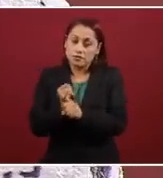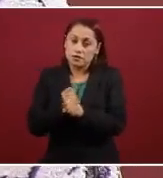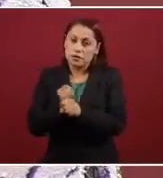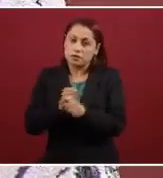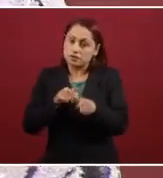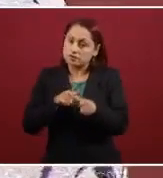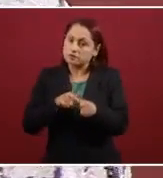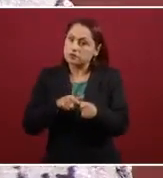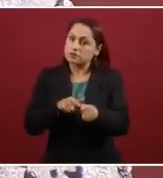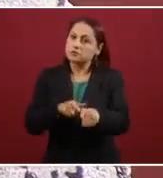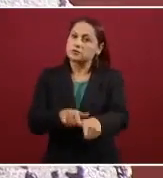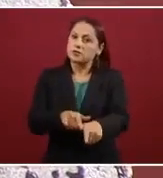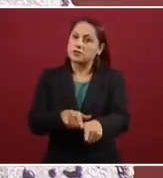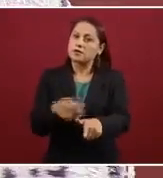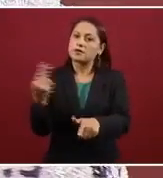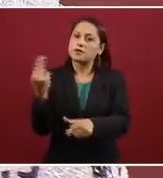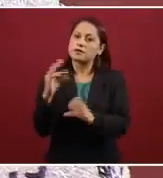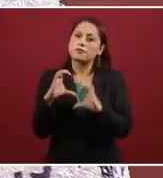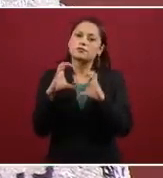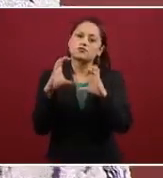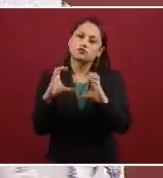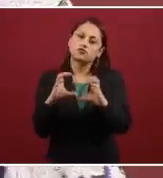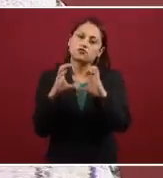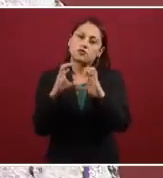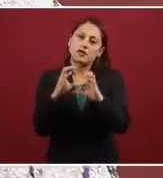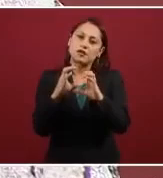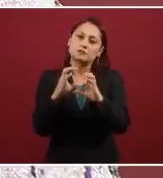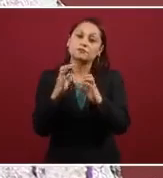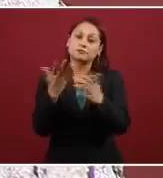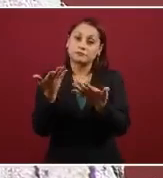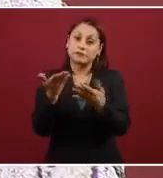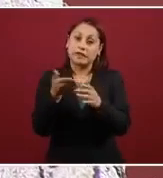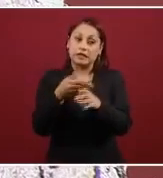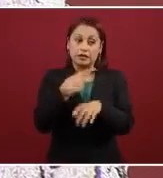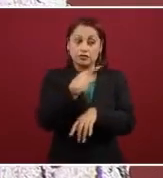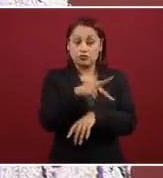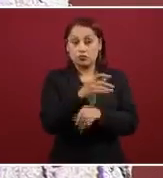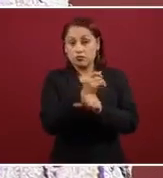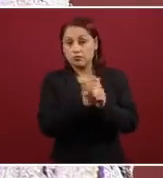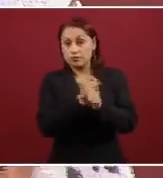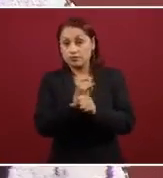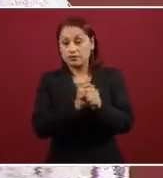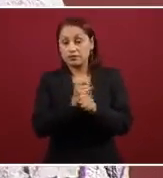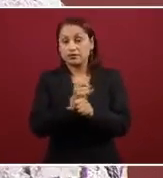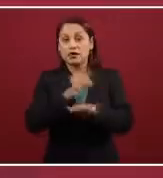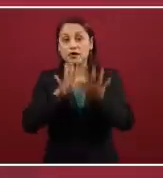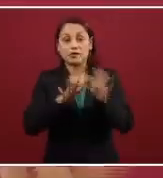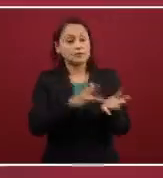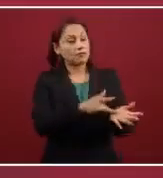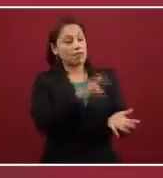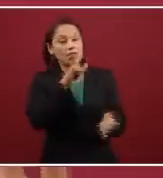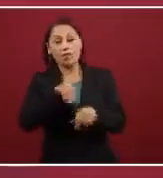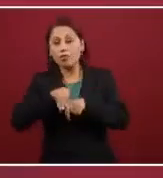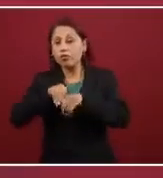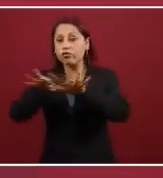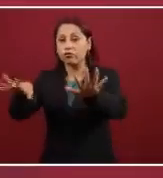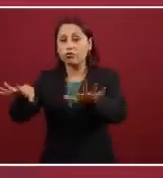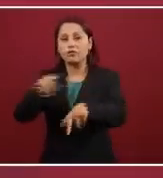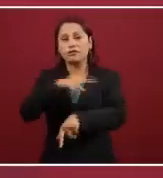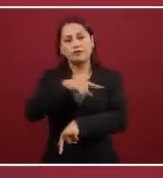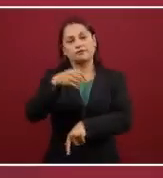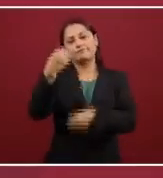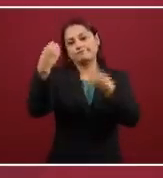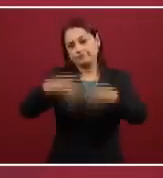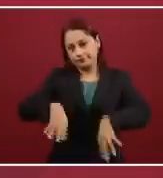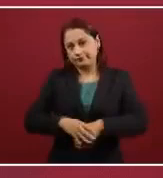es una investigación, si uno revela su estrategia, pierde parte de ello. ¿Qué fue lo que pasó en